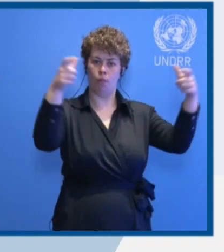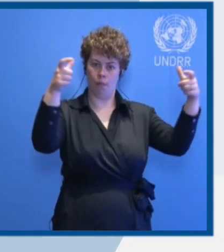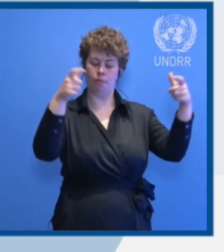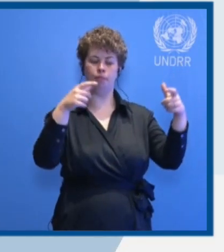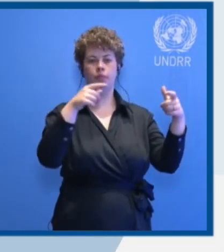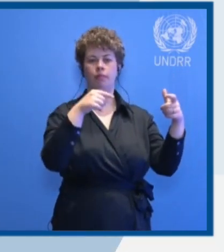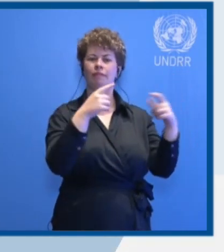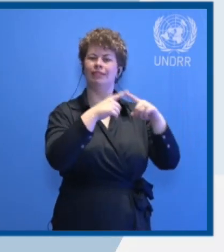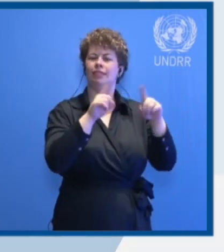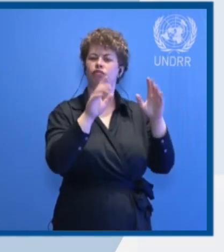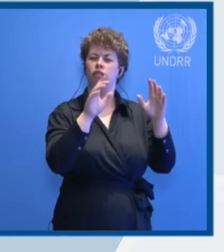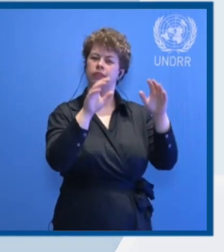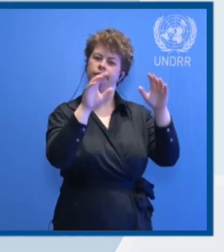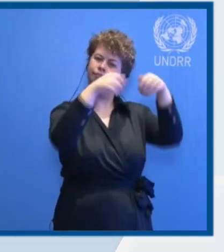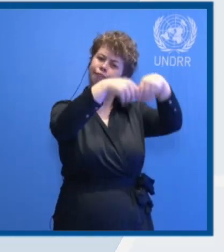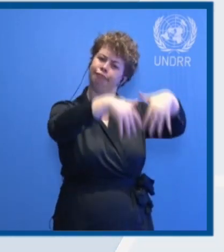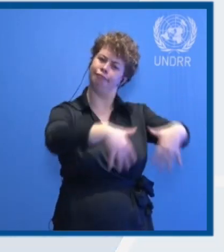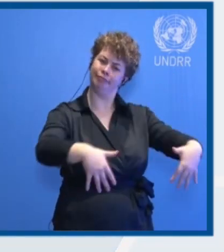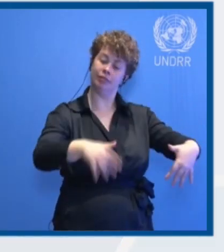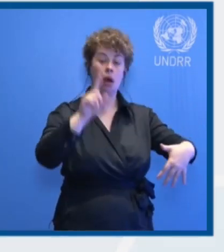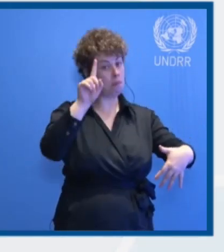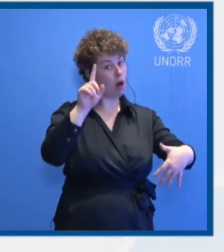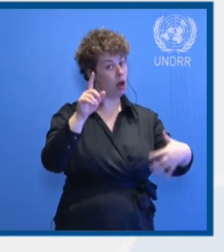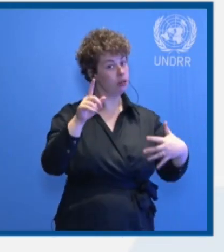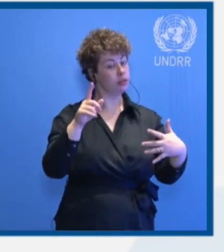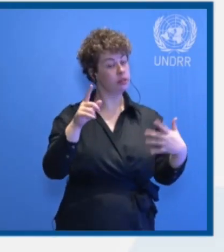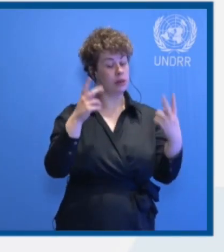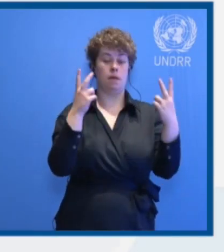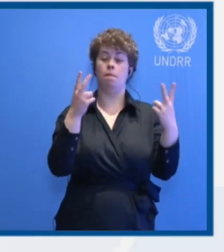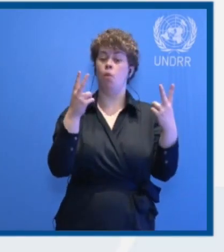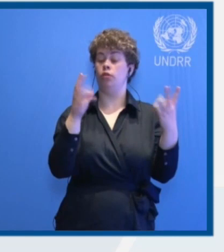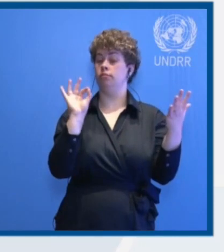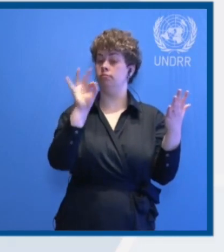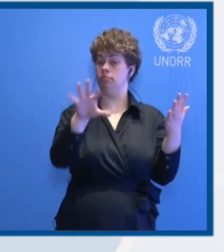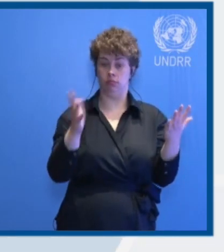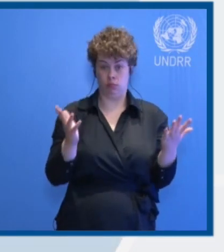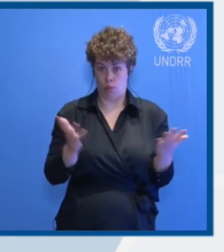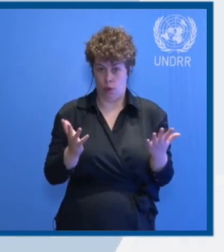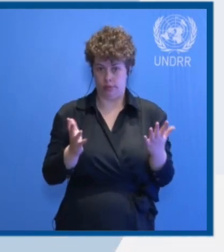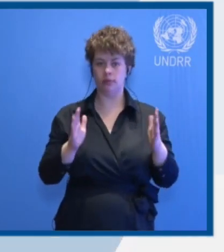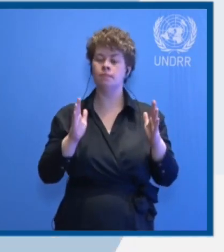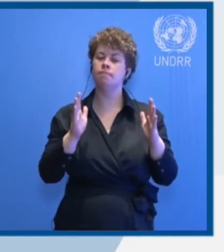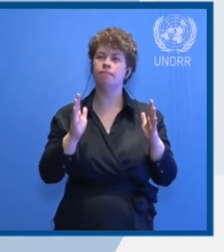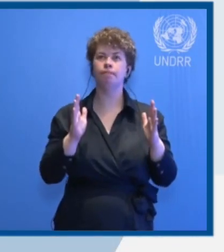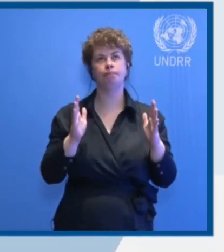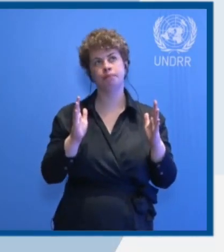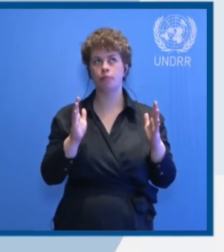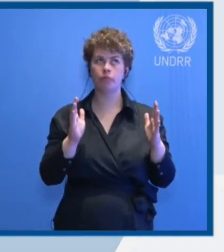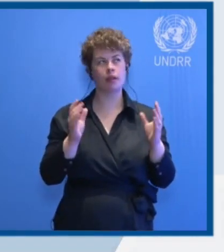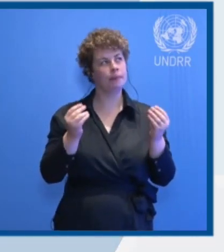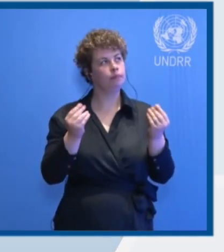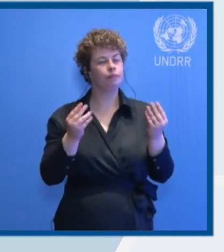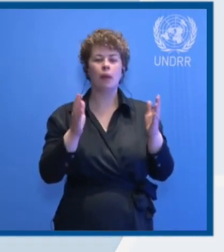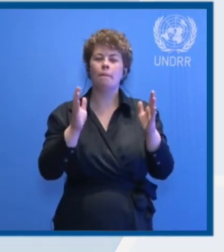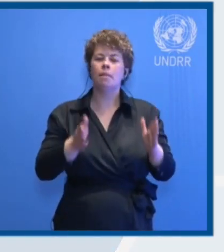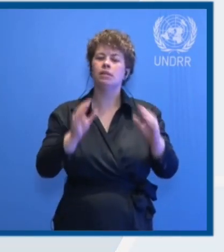que es importante tener claridad sobre los marcos conceptuales y normativos de qué es lo que se considera finalmente un